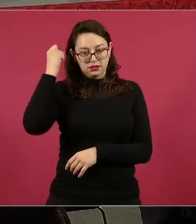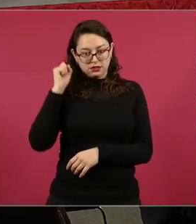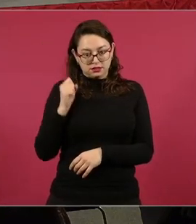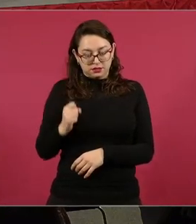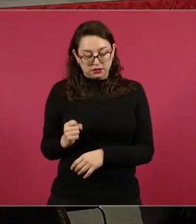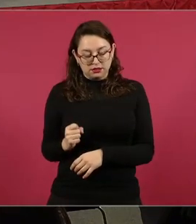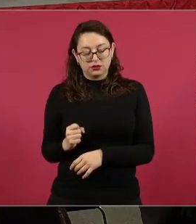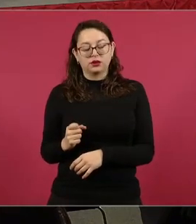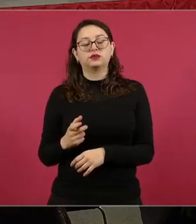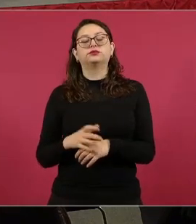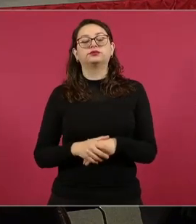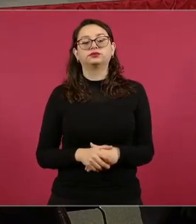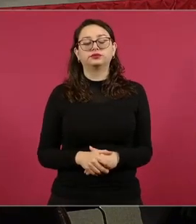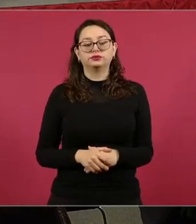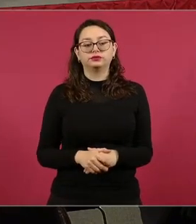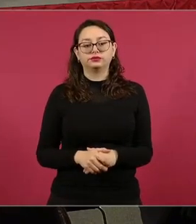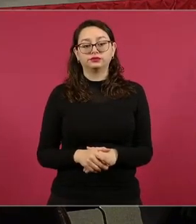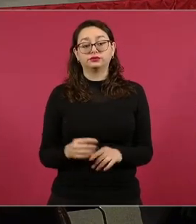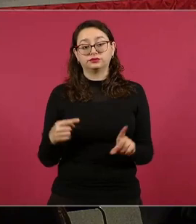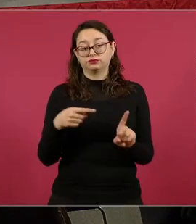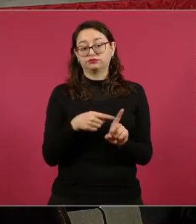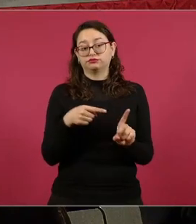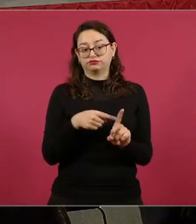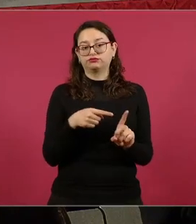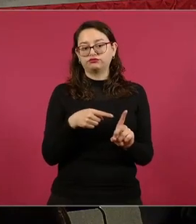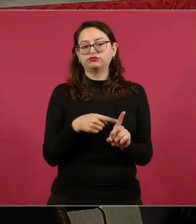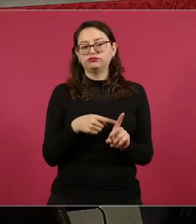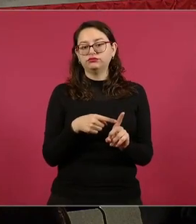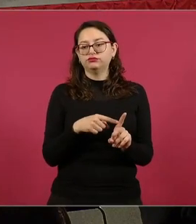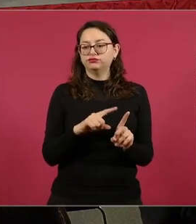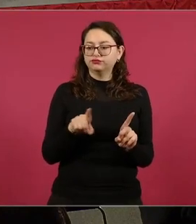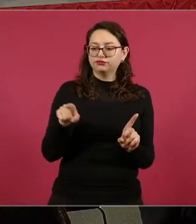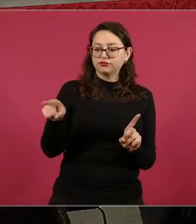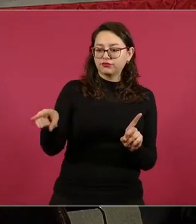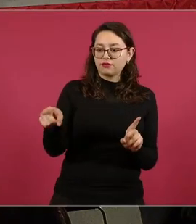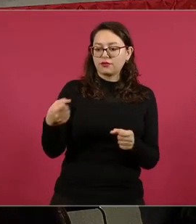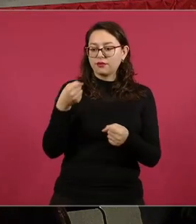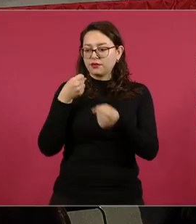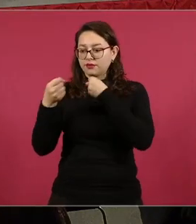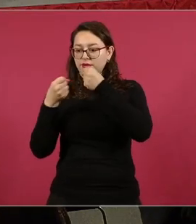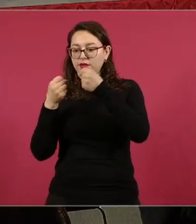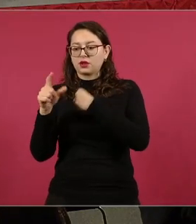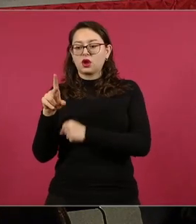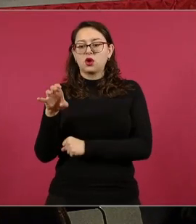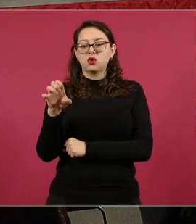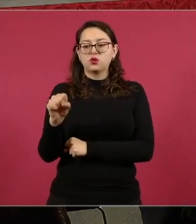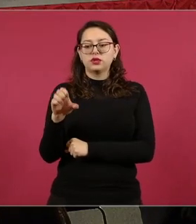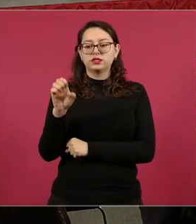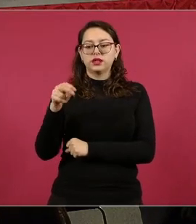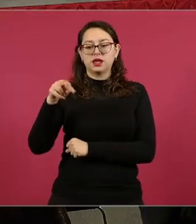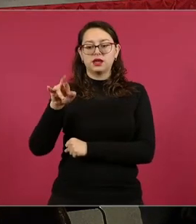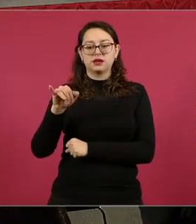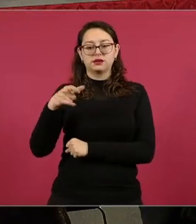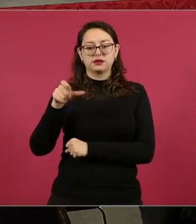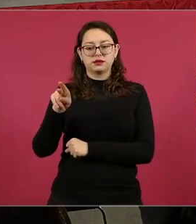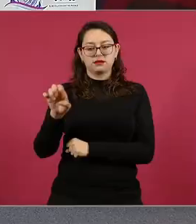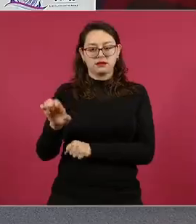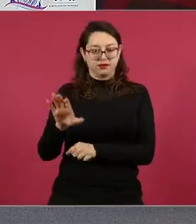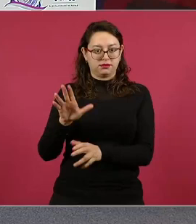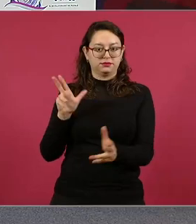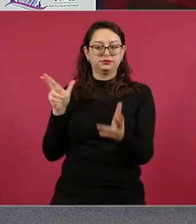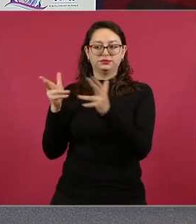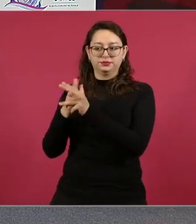una orden de aprehensión por su presunta participación en el homicidio del periodista Luis Enrique Ramírez Ramos ocurrido